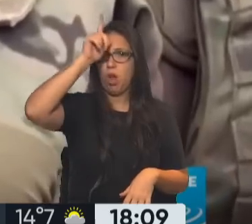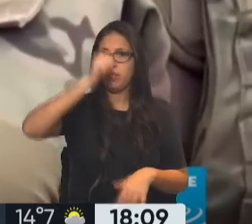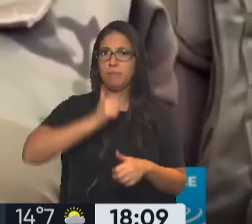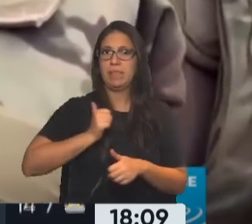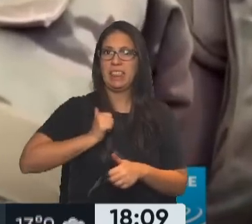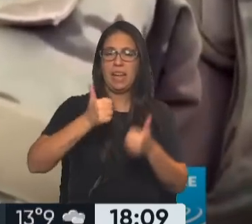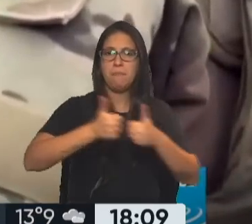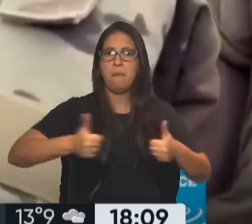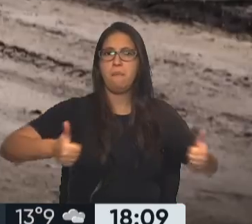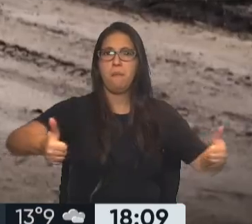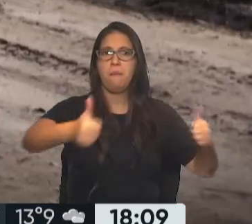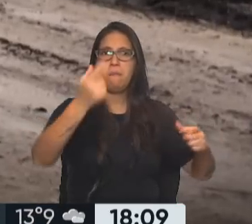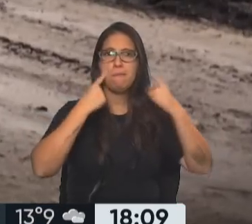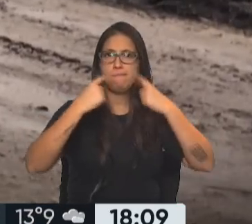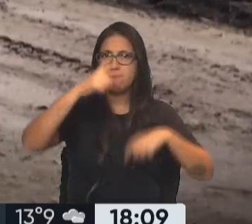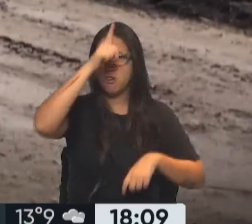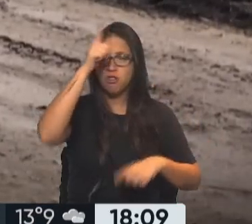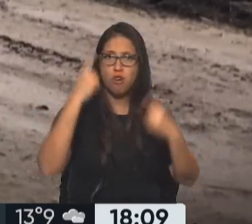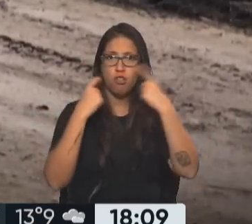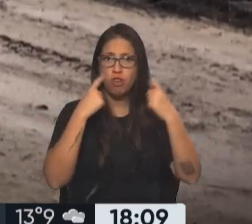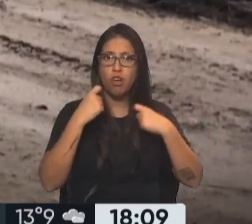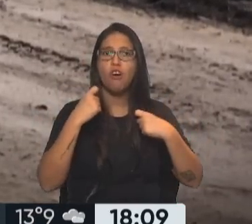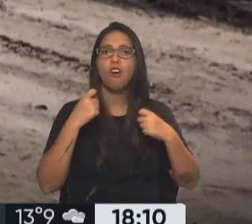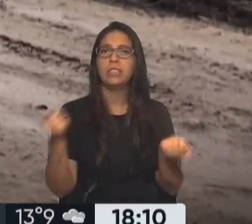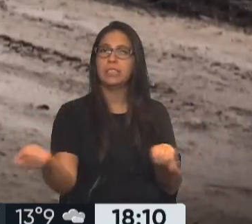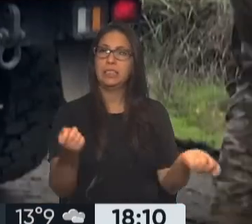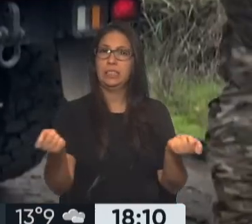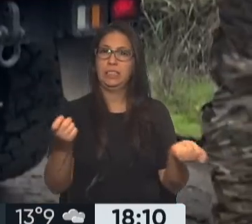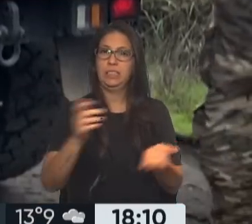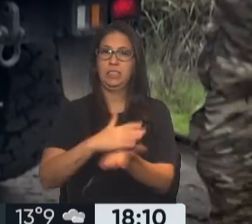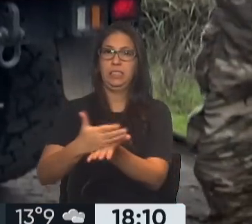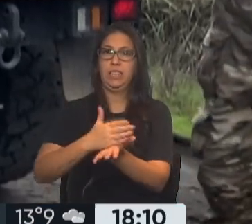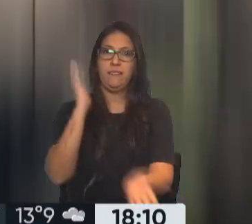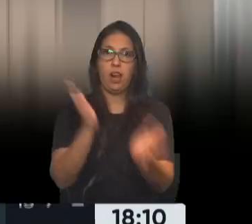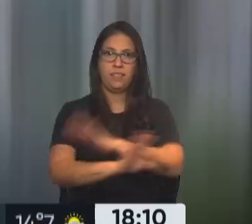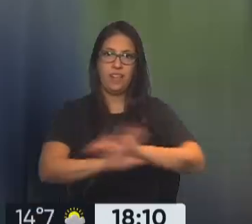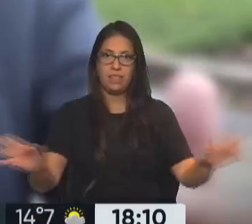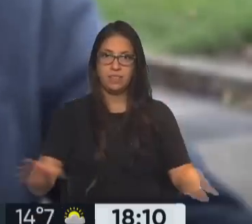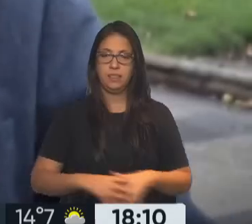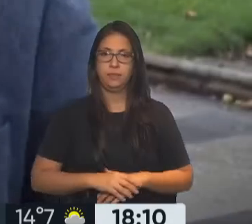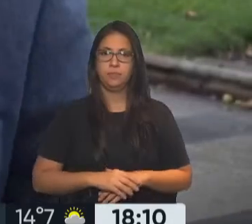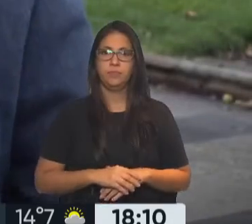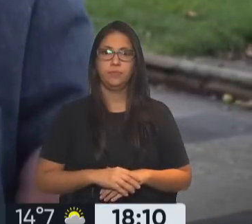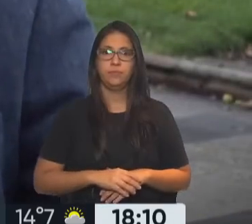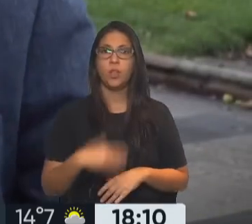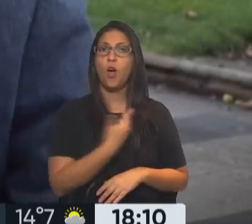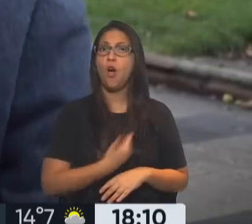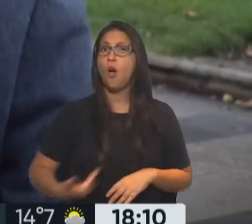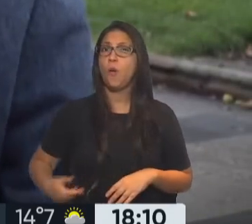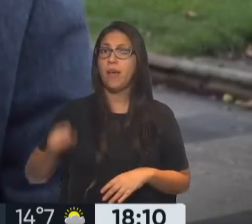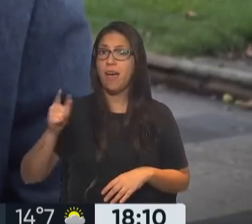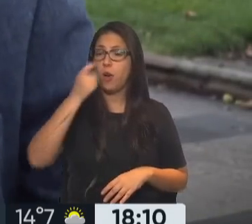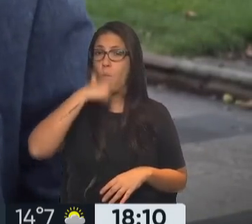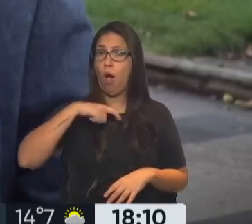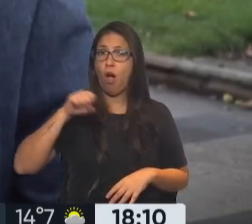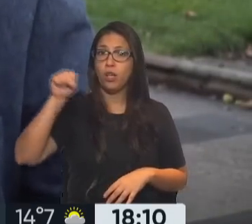y otras localidades de la Araucanía en un intento por controlar el sabotaje y la violencia. El gobierno del presidente